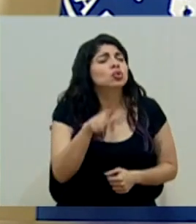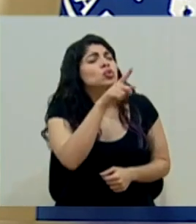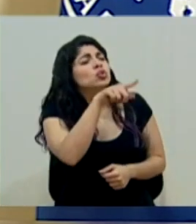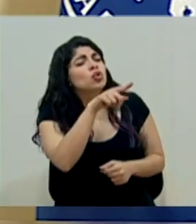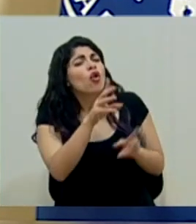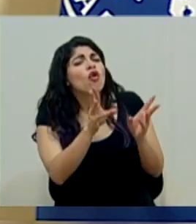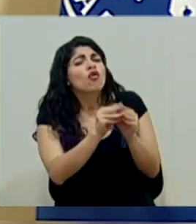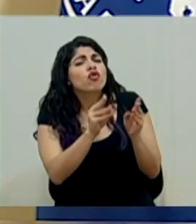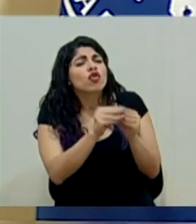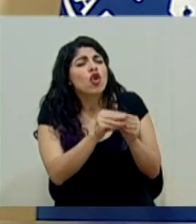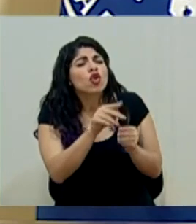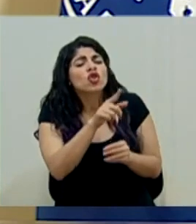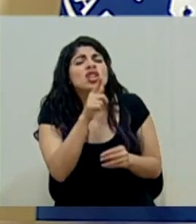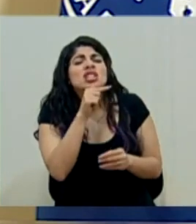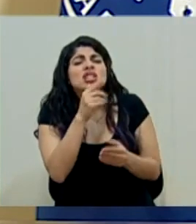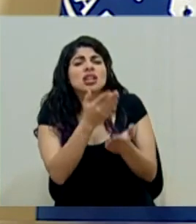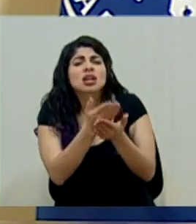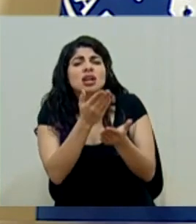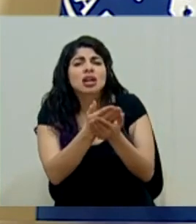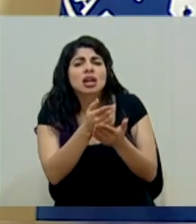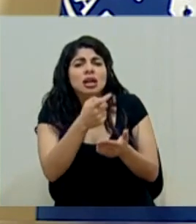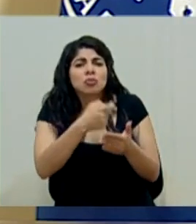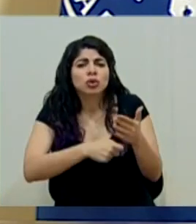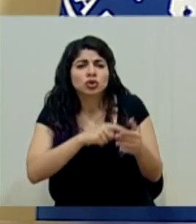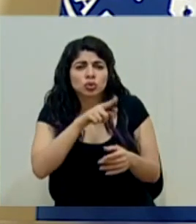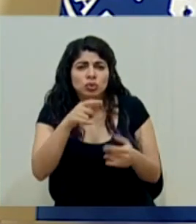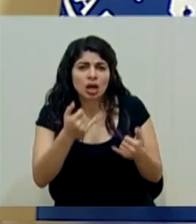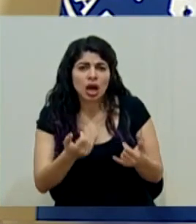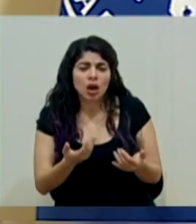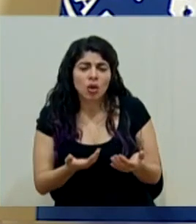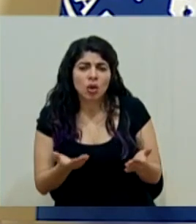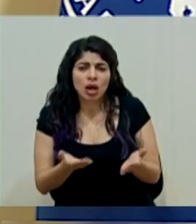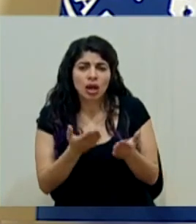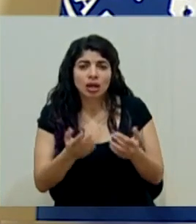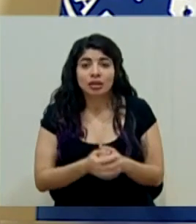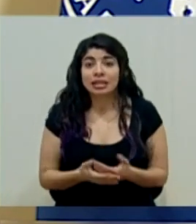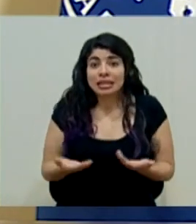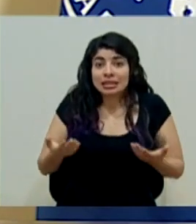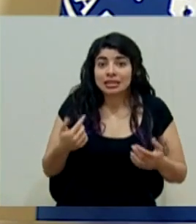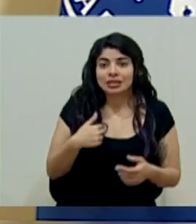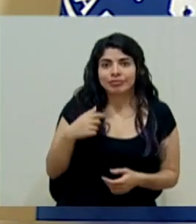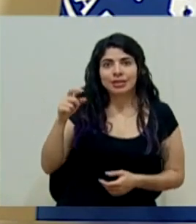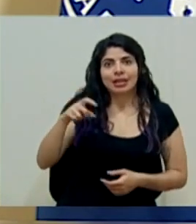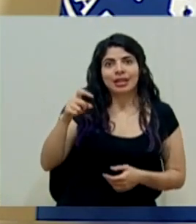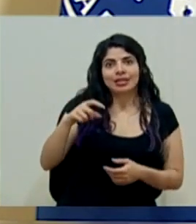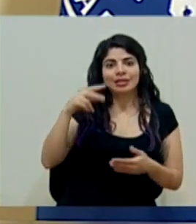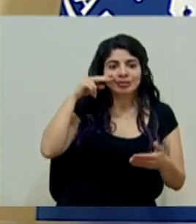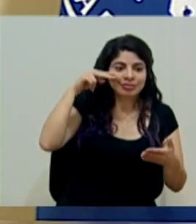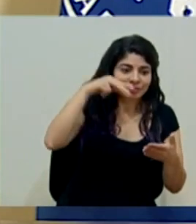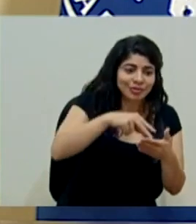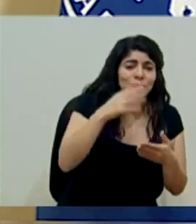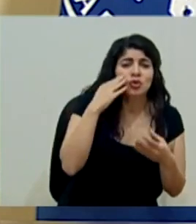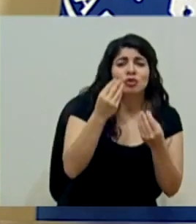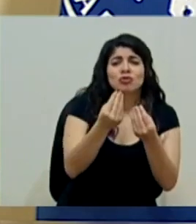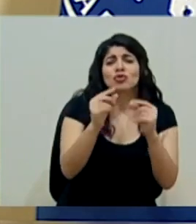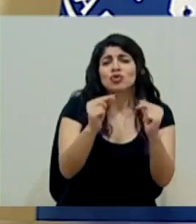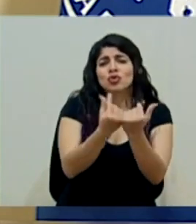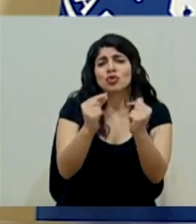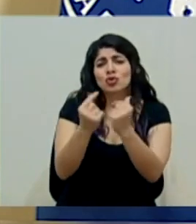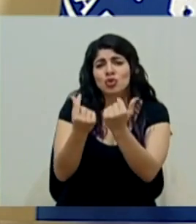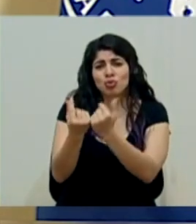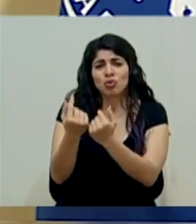¿Qué grupos les plantearon los impuestos que ustedes ahora están impulsando, don Carlos? Tendría que ver el específico de eso, pero varios grupos, por